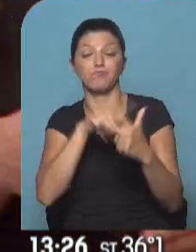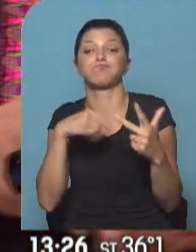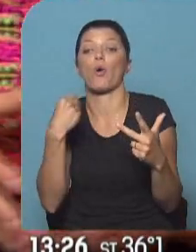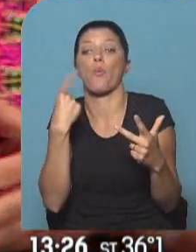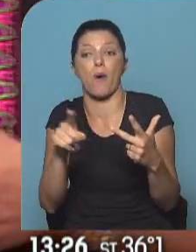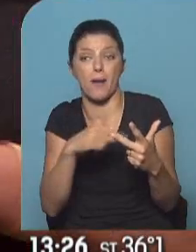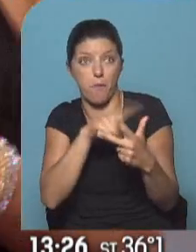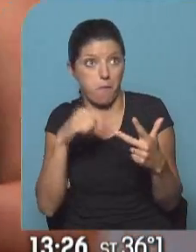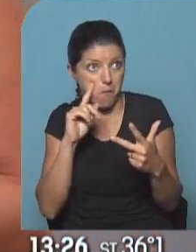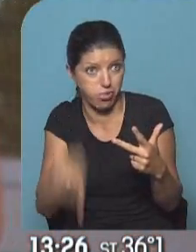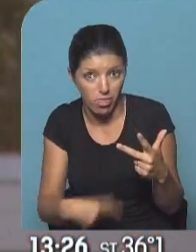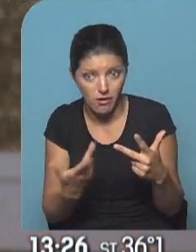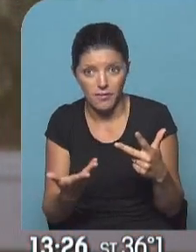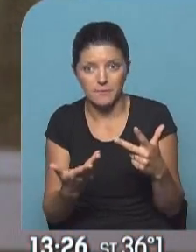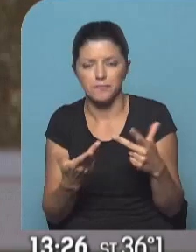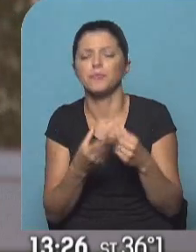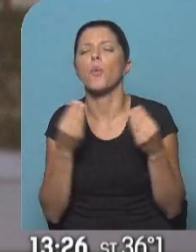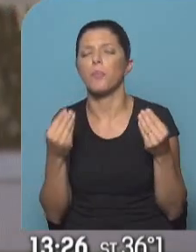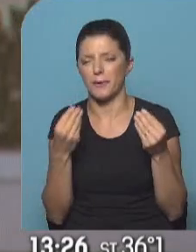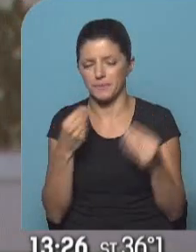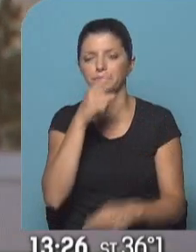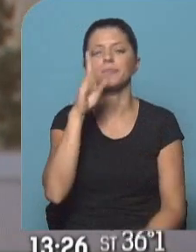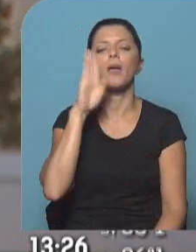de las tres situaciones es, porque lo que está haciendo es algo